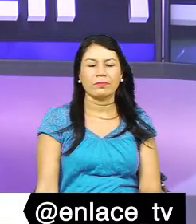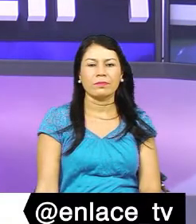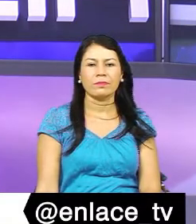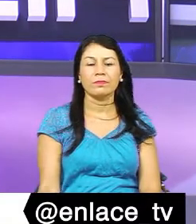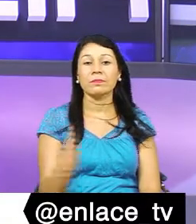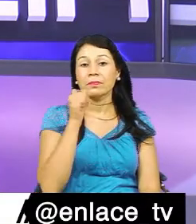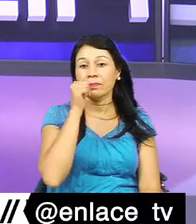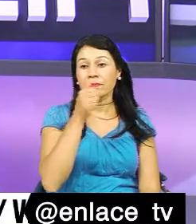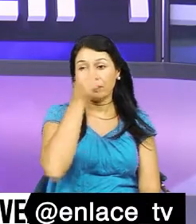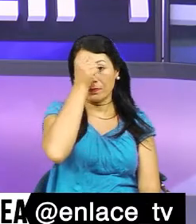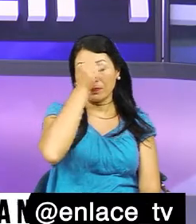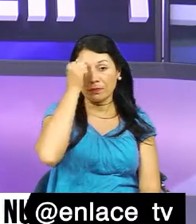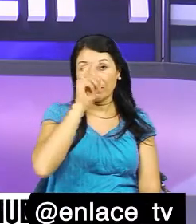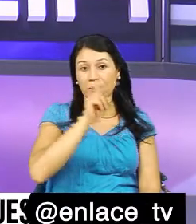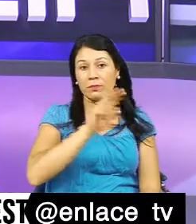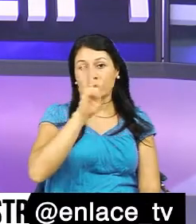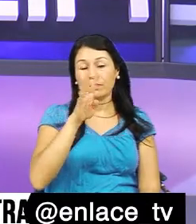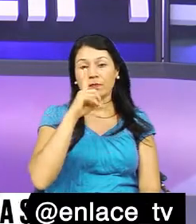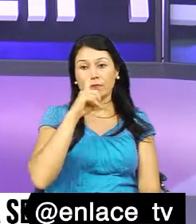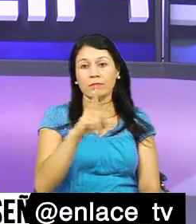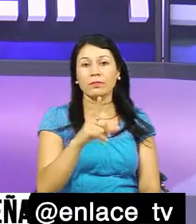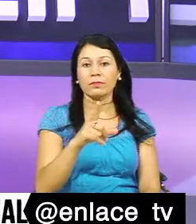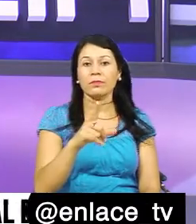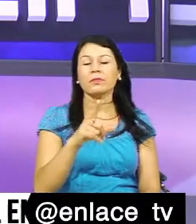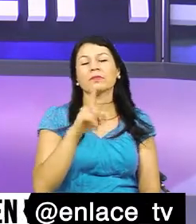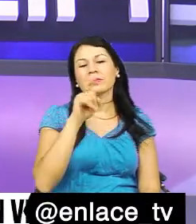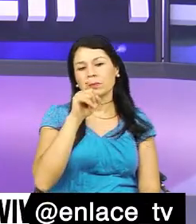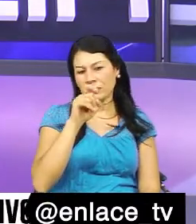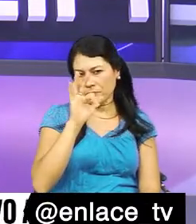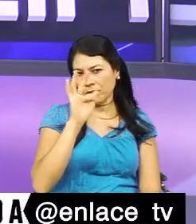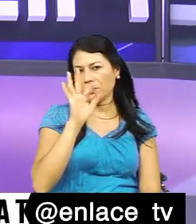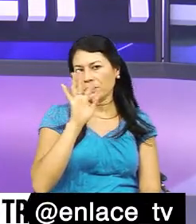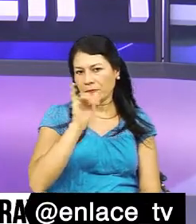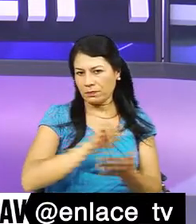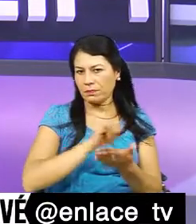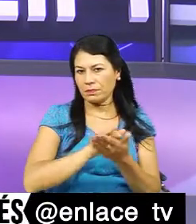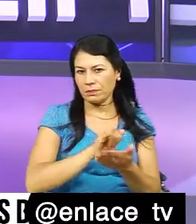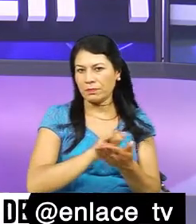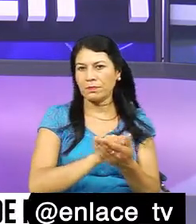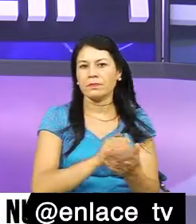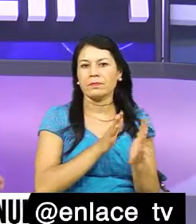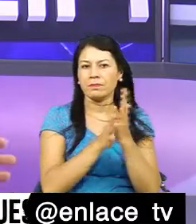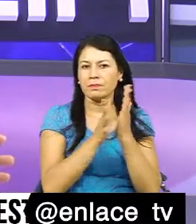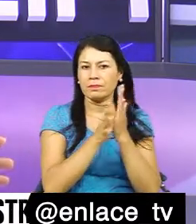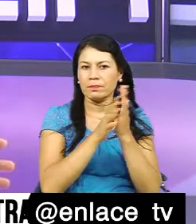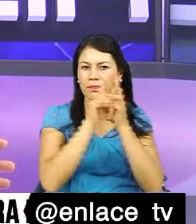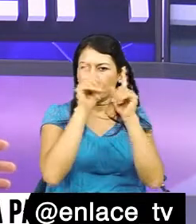Mañana domingo 24 de julio los esperamos de nuevo, 6:30 en punto de la tarde, en una emisión más de Enlace